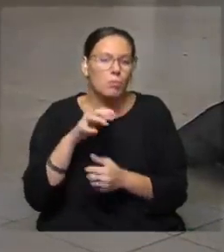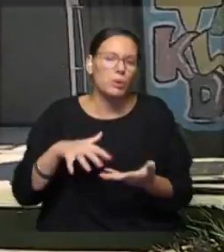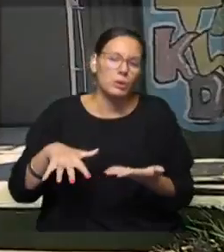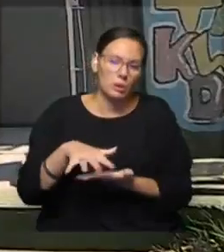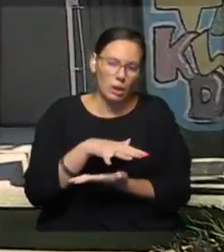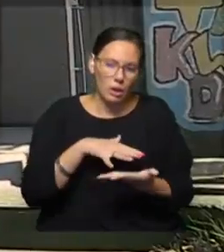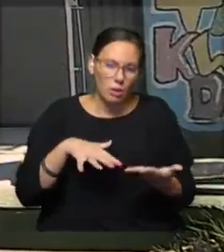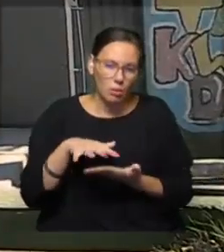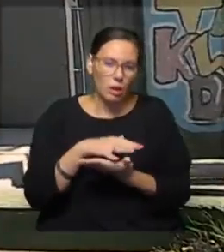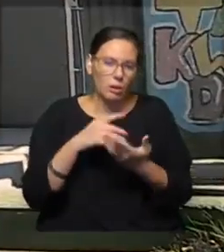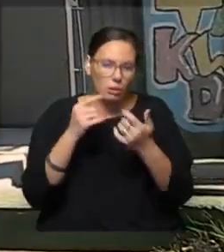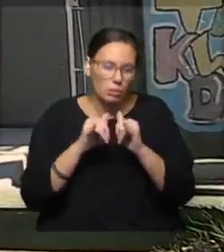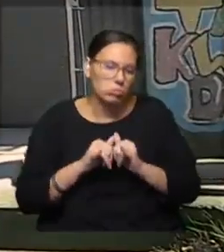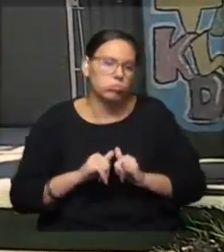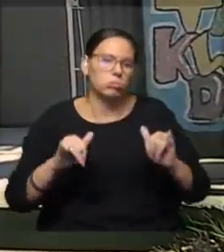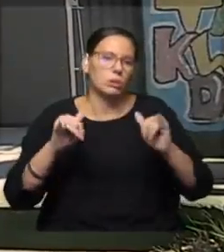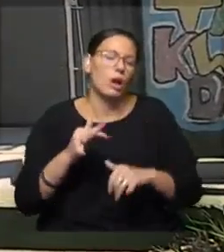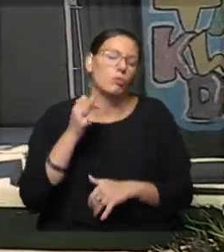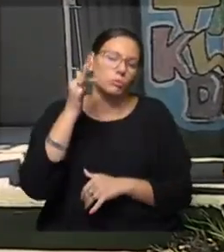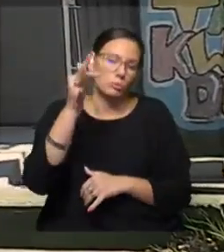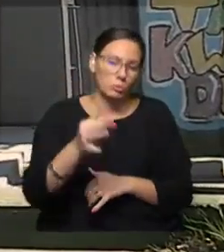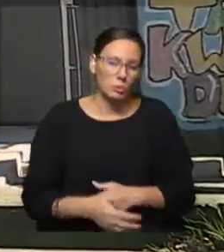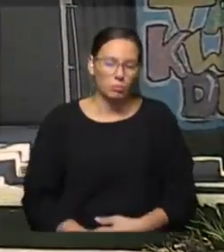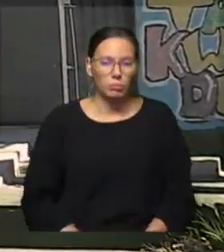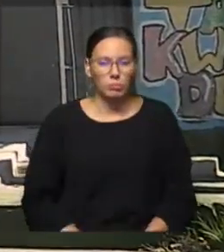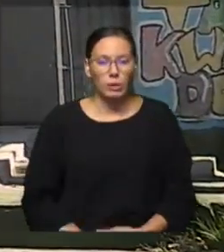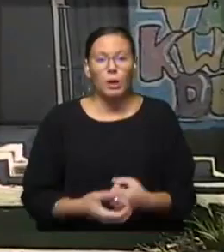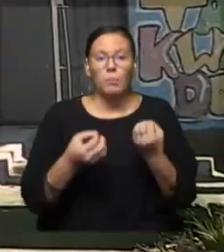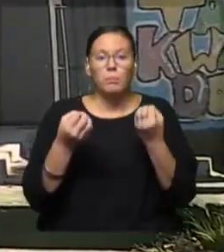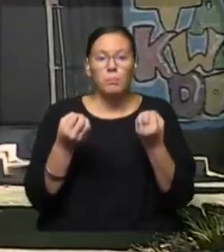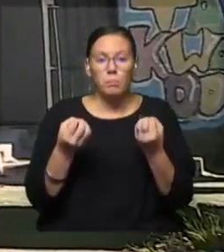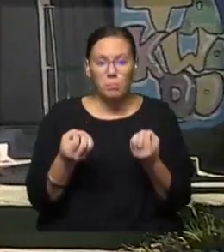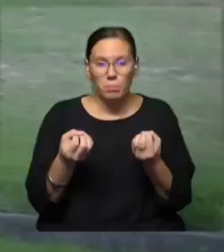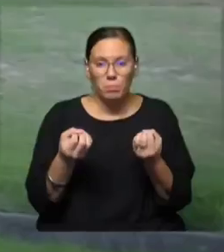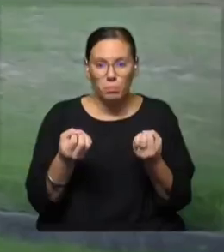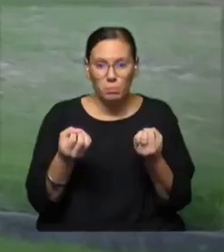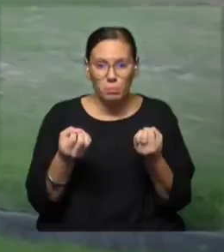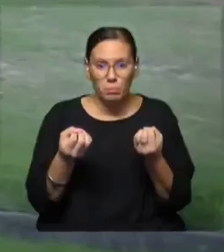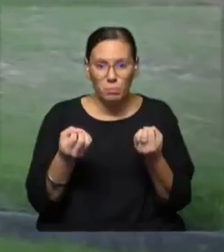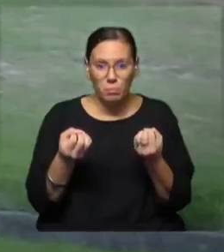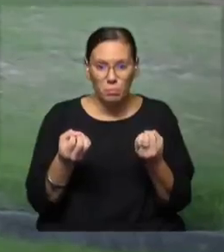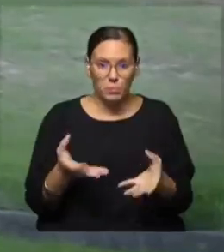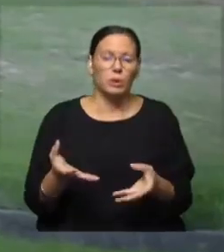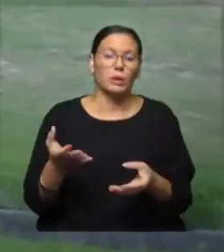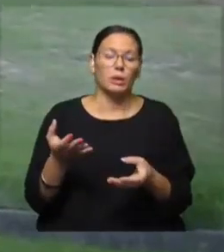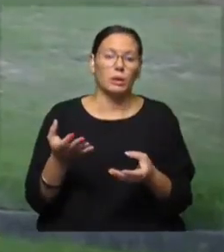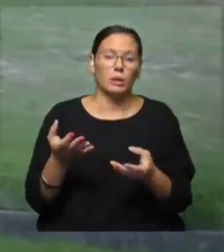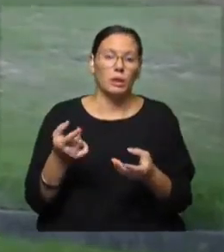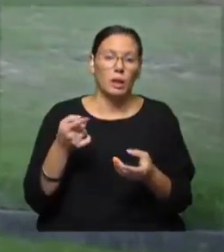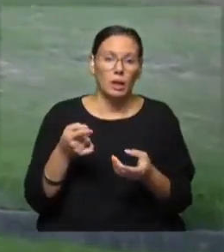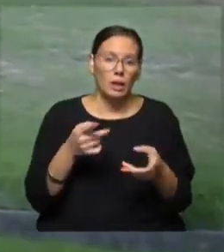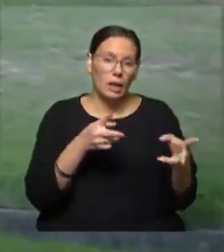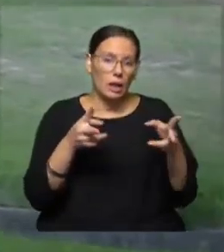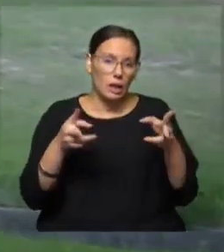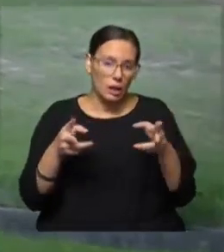barrio y proyectarla hacia adelante, digamos, ¿no? Porque todo lo que fue esta